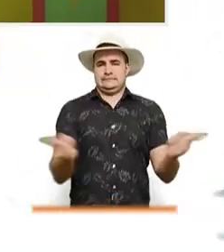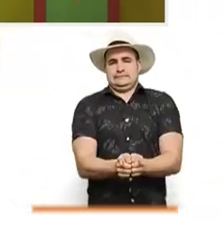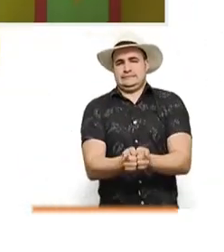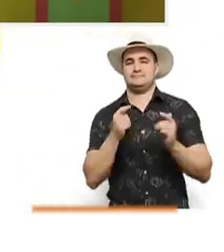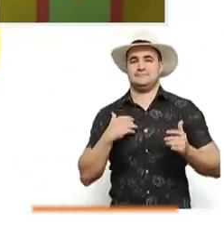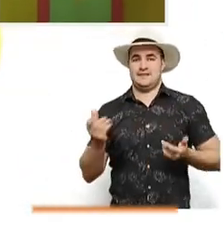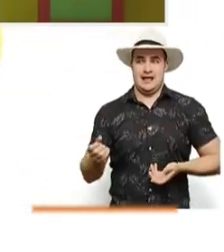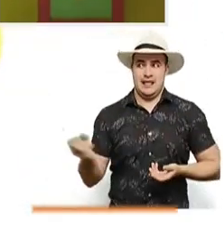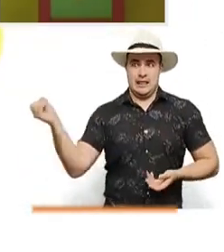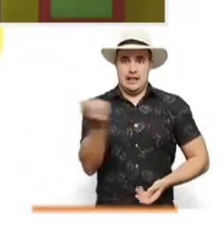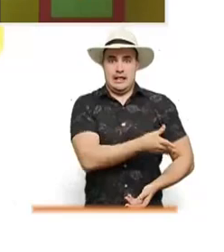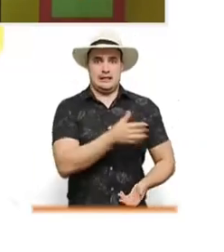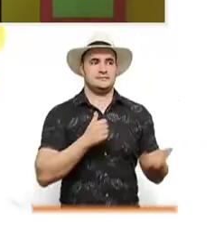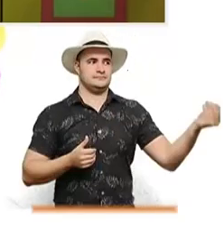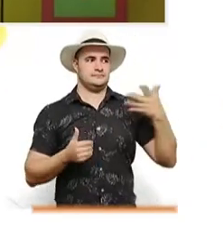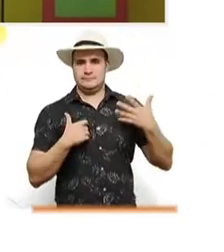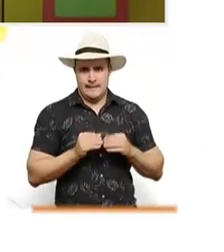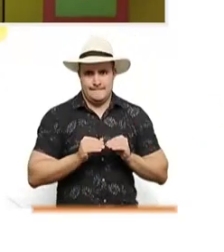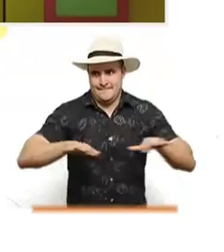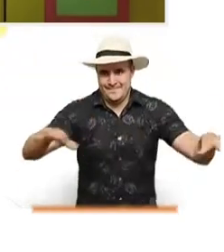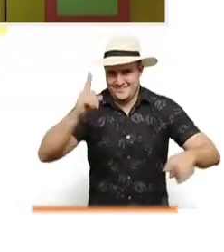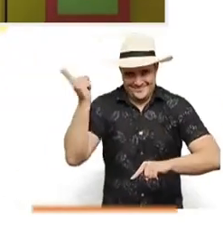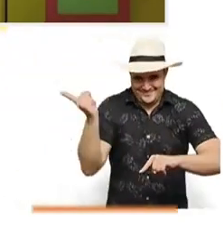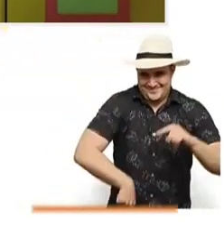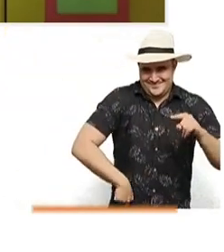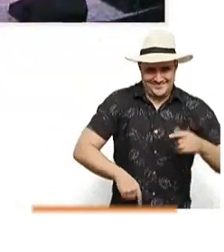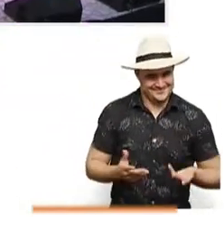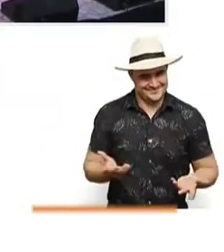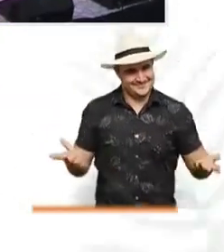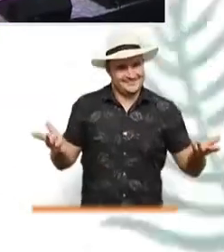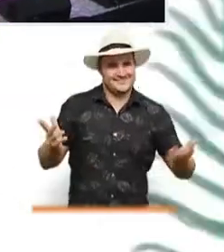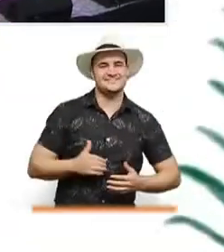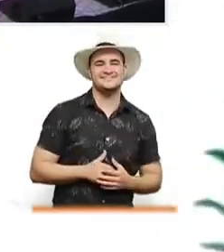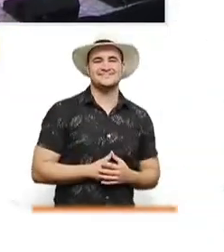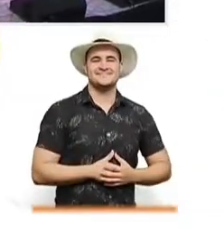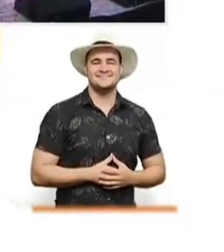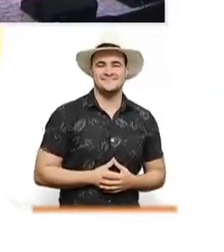a ella, aquí no puedo decir.